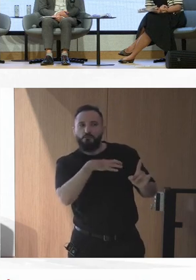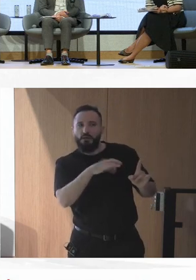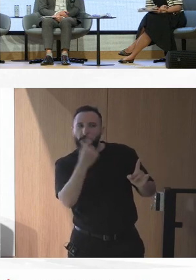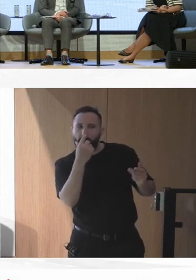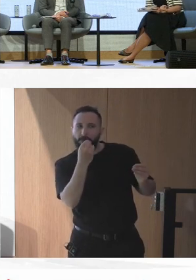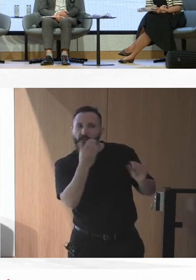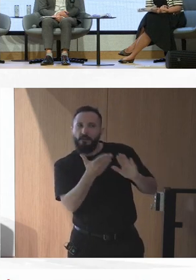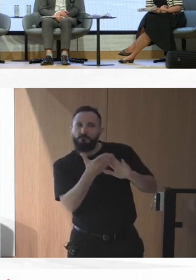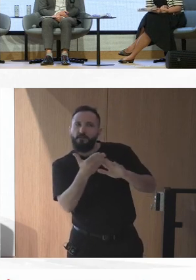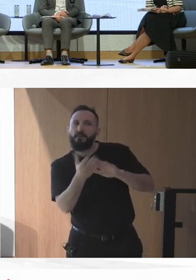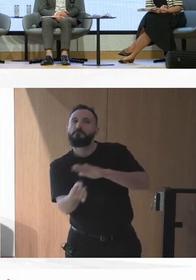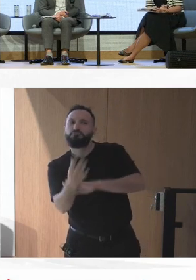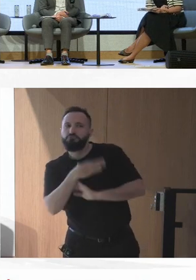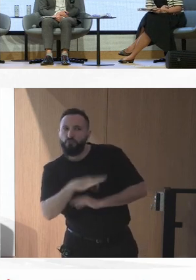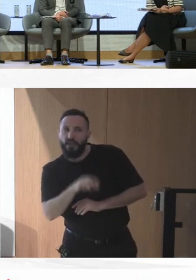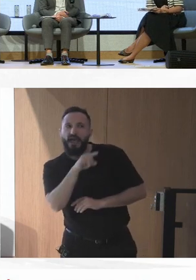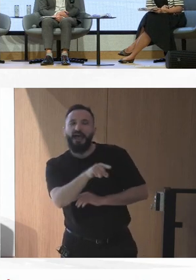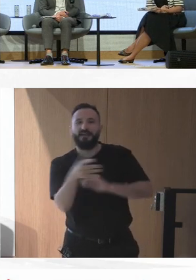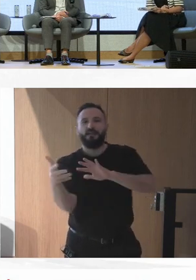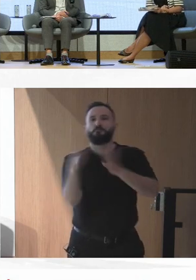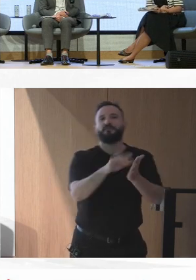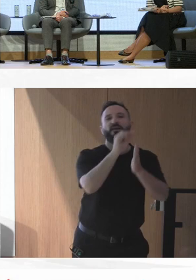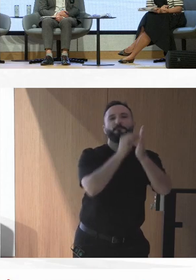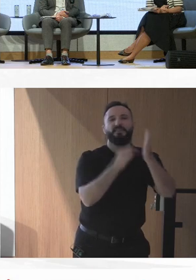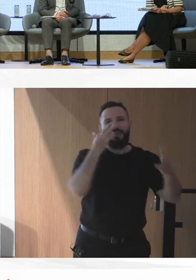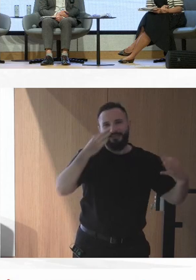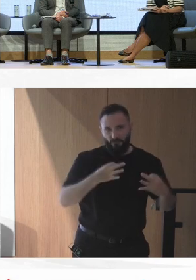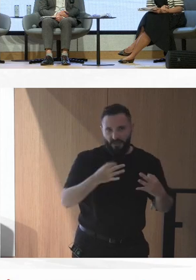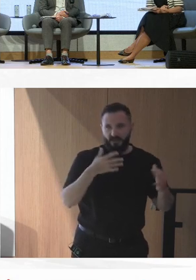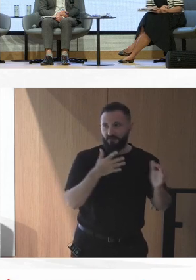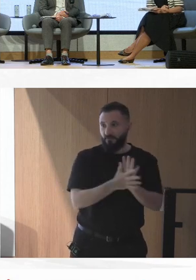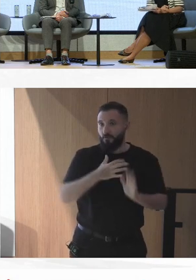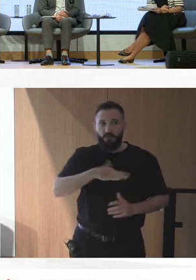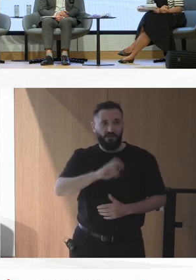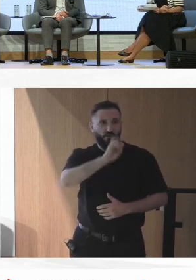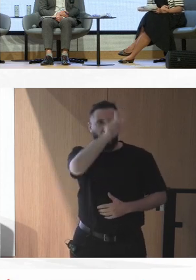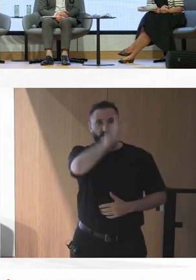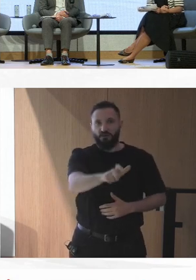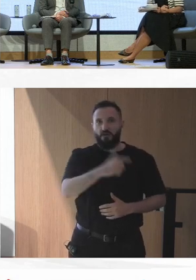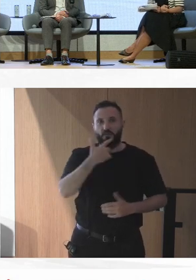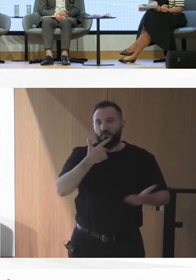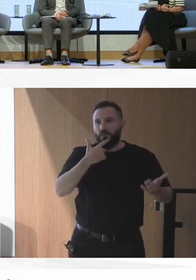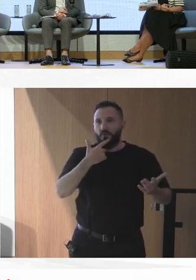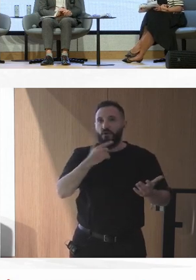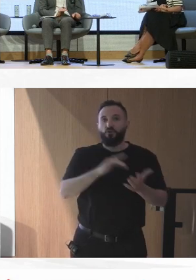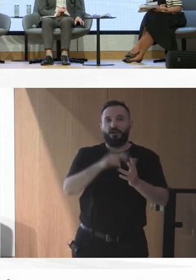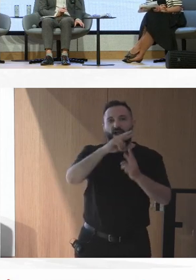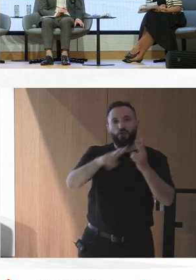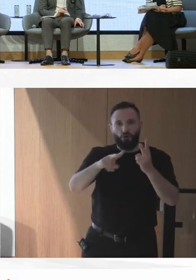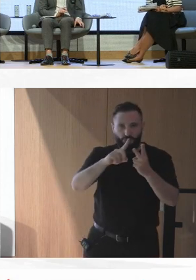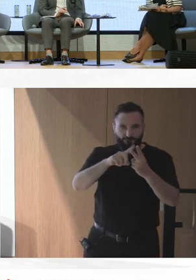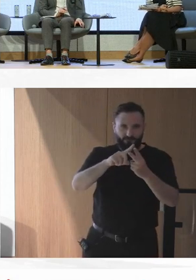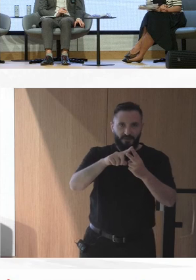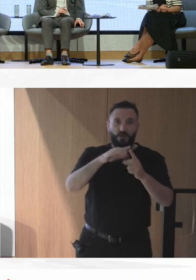pues se aplicaría la medida de seguridad. Es decir, que podría pasar que no se aplicase ninguna medida, ¿no?, que la persona hubiera cometido, ¿no?, tienen que pasar dos cosas, que haya cometido el